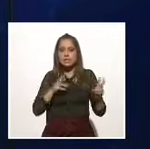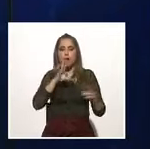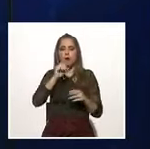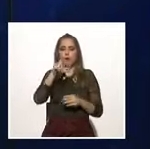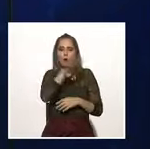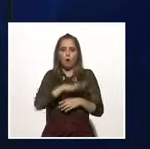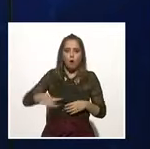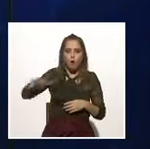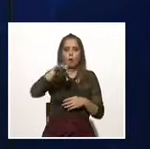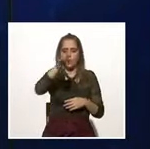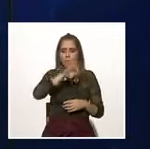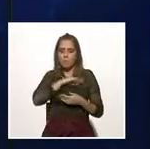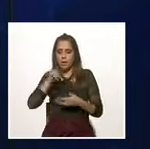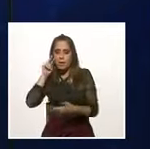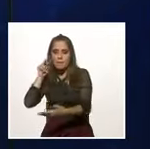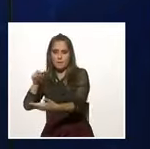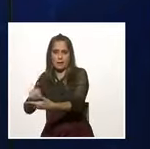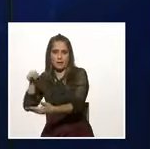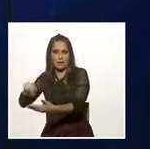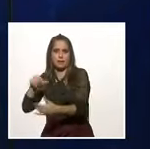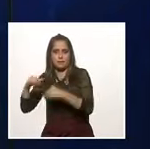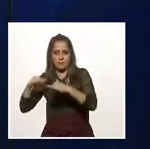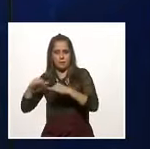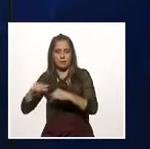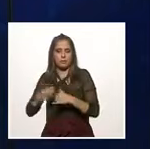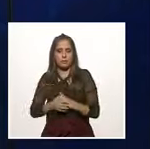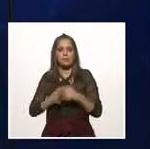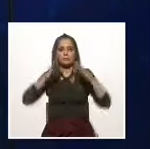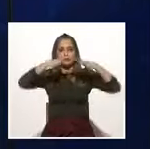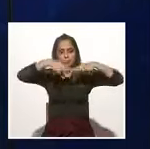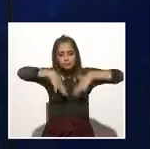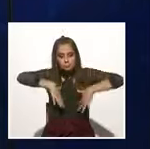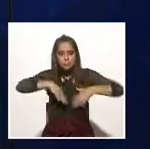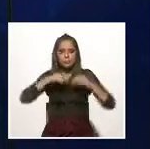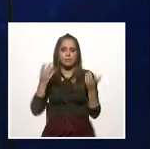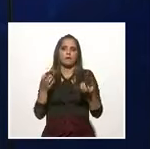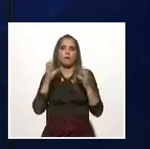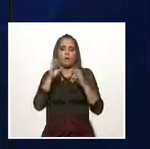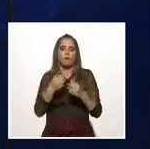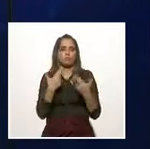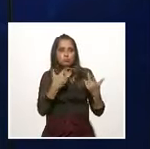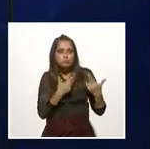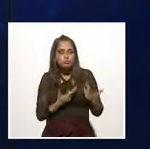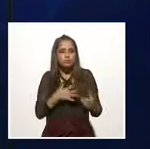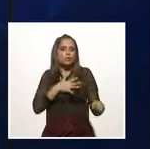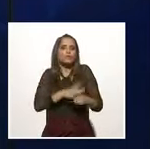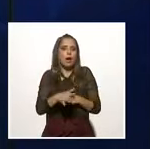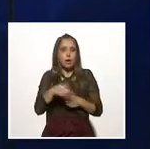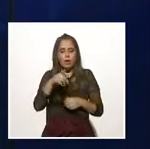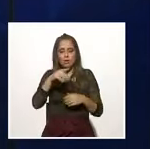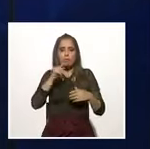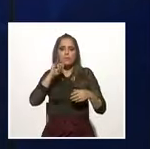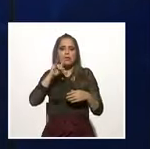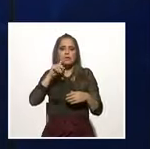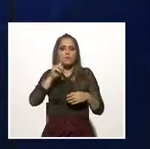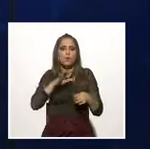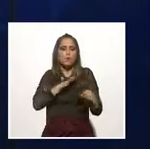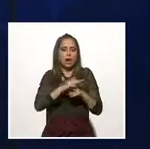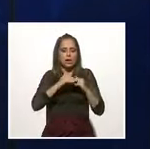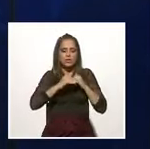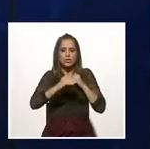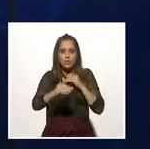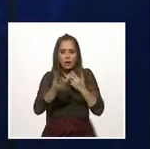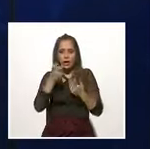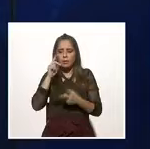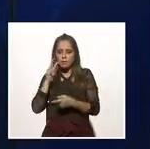colonia. Okay. Vas a encontrar reportes de grietas, hundimientos, dependiendo de dónde vivas. ¿Sí? Tipo de suelo. ¿Tipo de suelo? Sí. ¿Tipo de suelo? Incluso hay